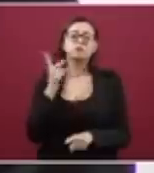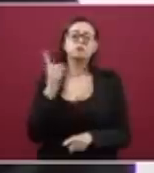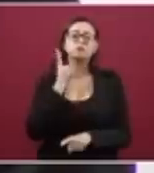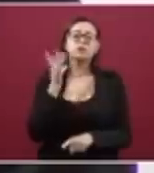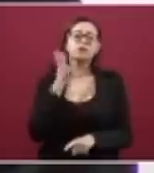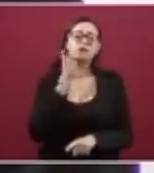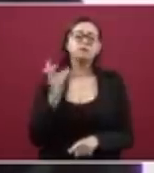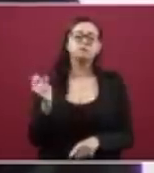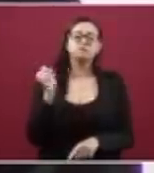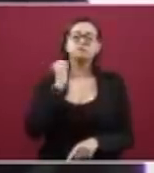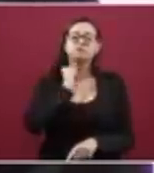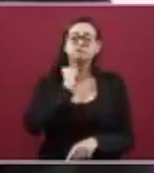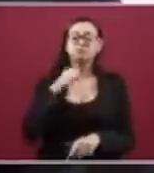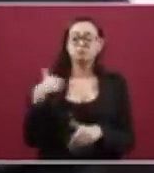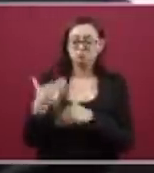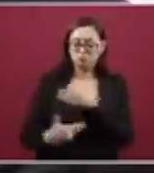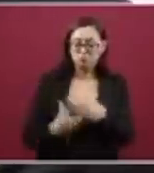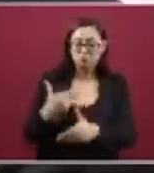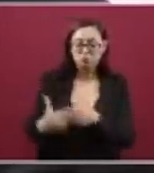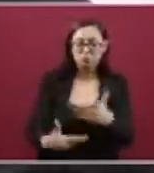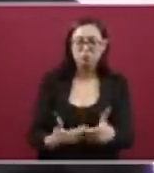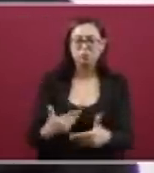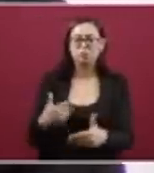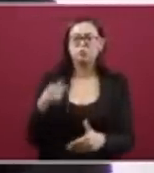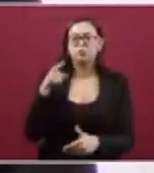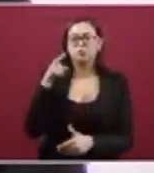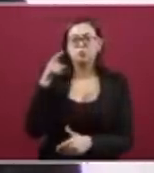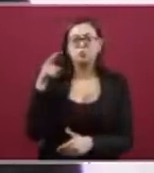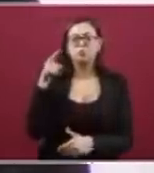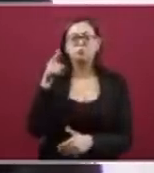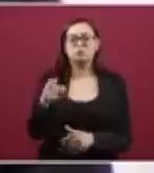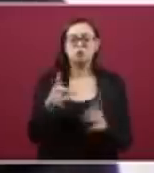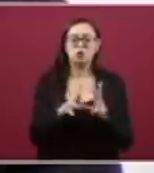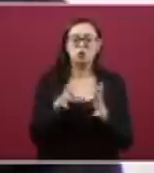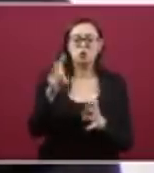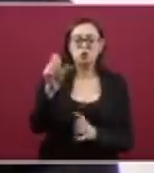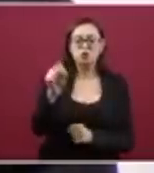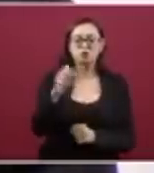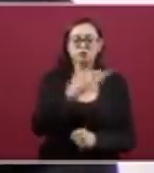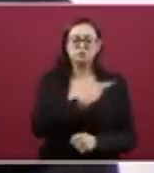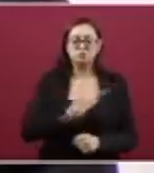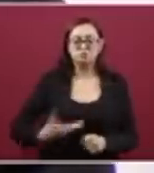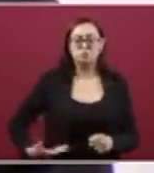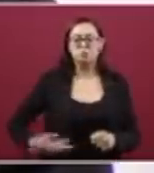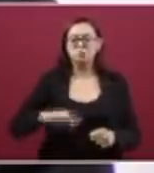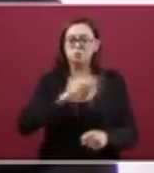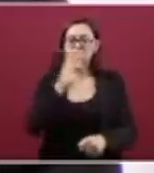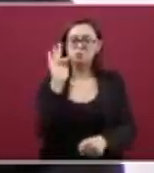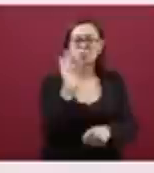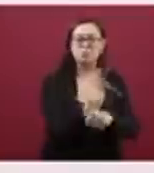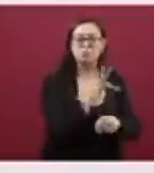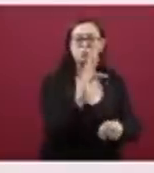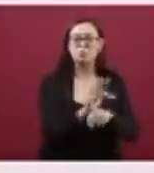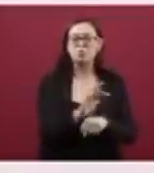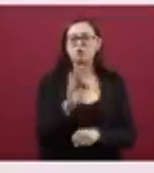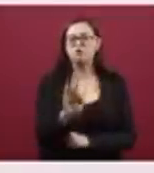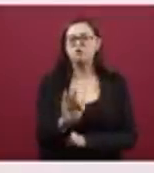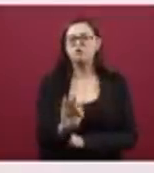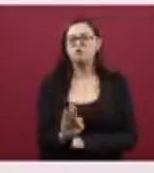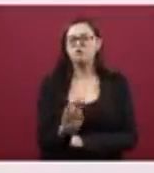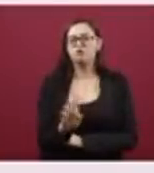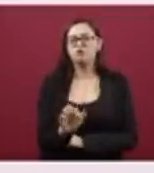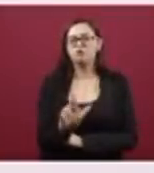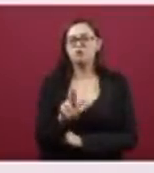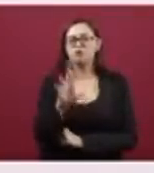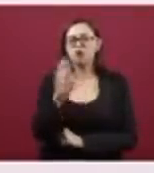la reforma para eliminar el fuero constitucional del presidente de la República y